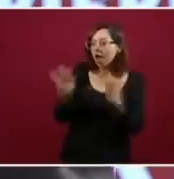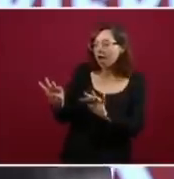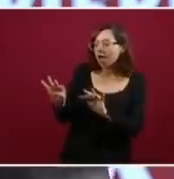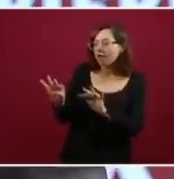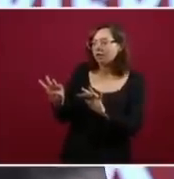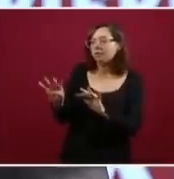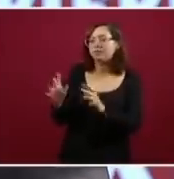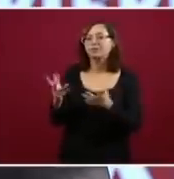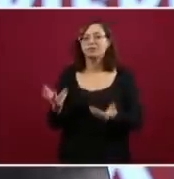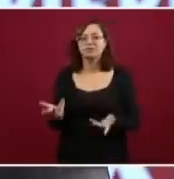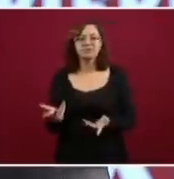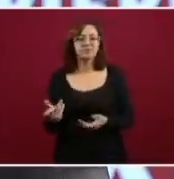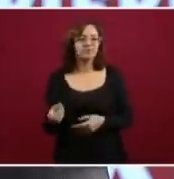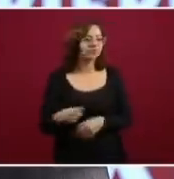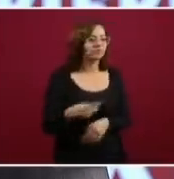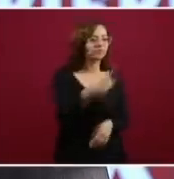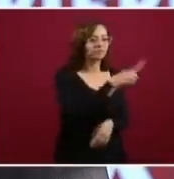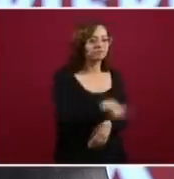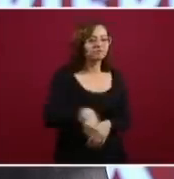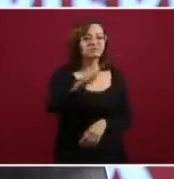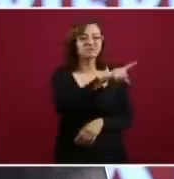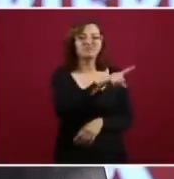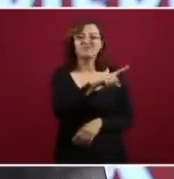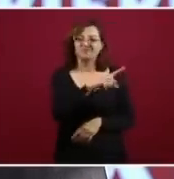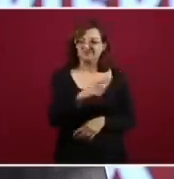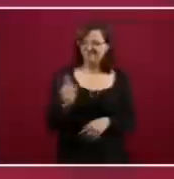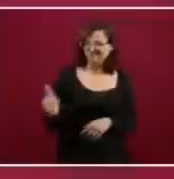detener el convoy